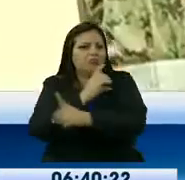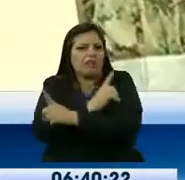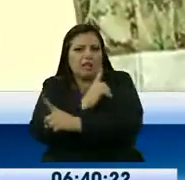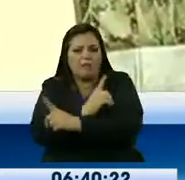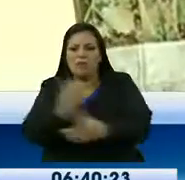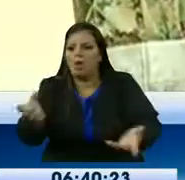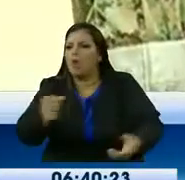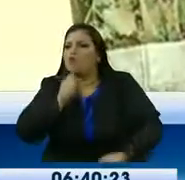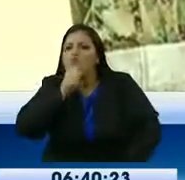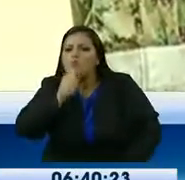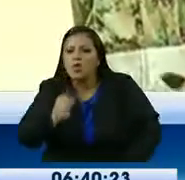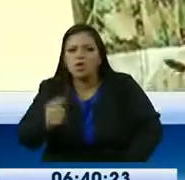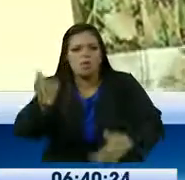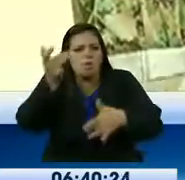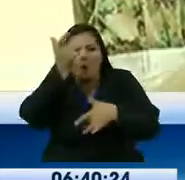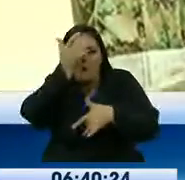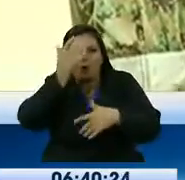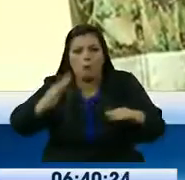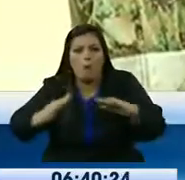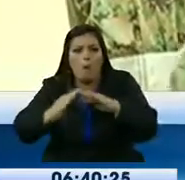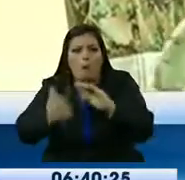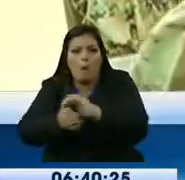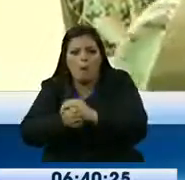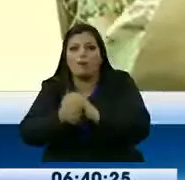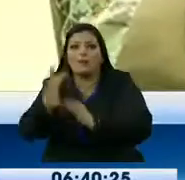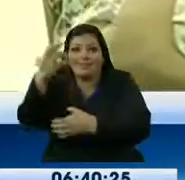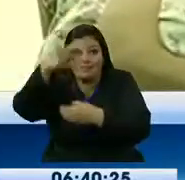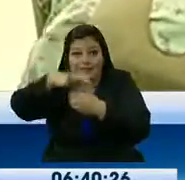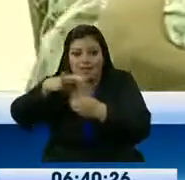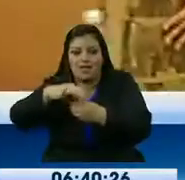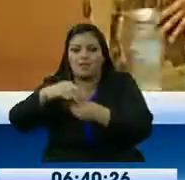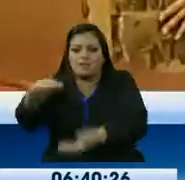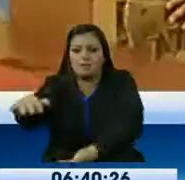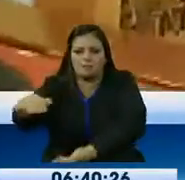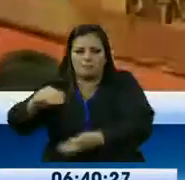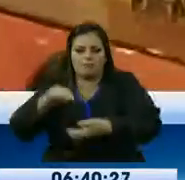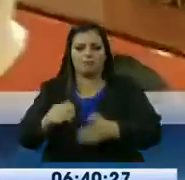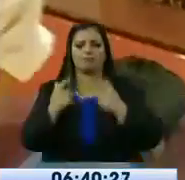próximas horas se tendrían los resultados. De la provincia del Guayas, informó Julio César Saona.